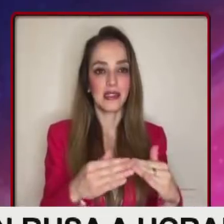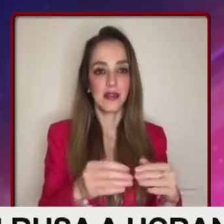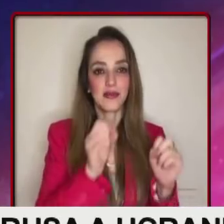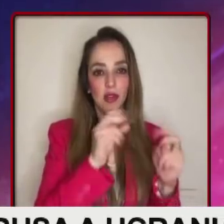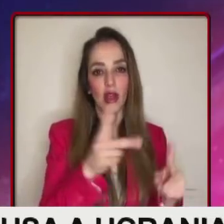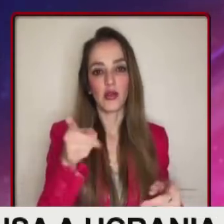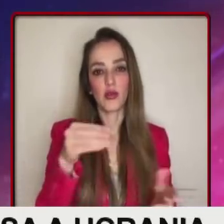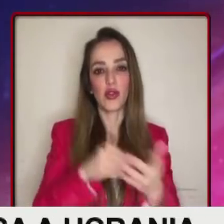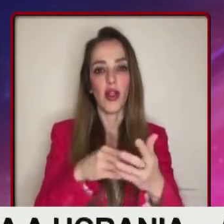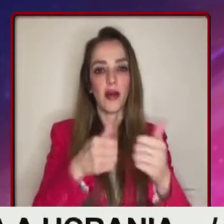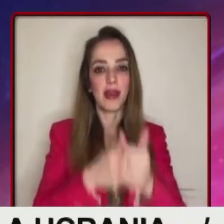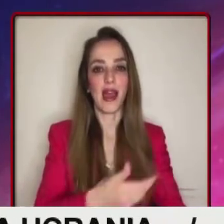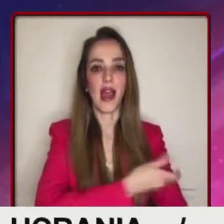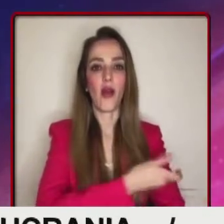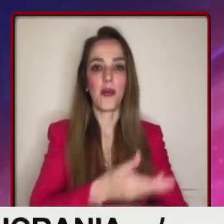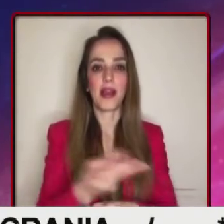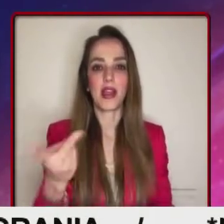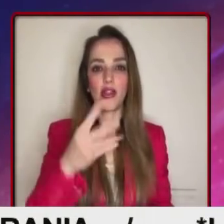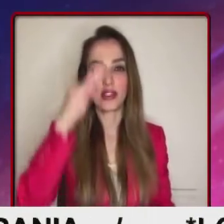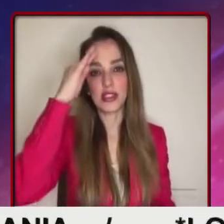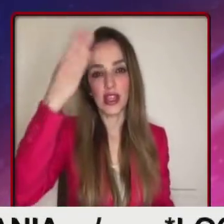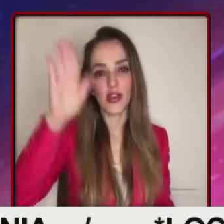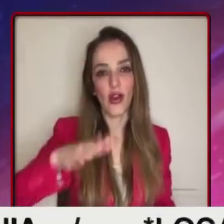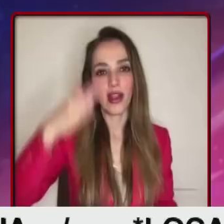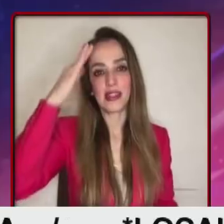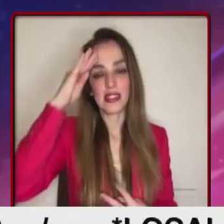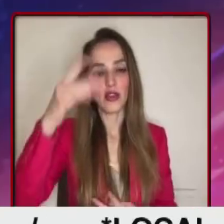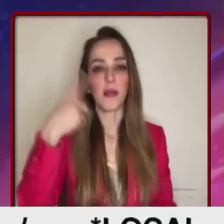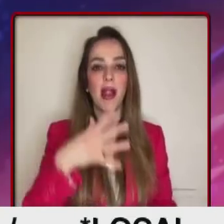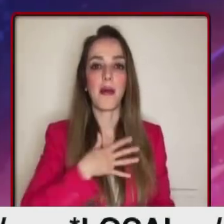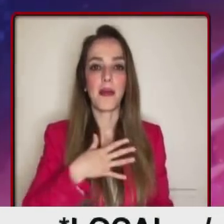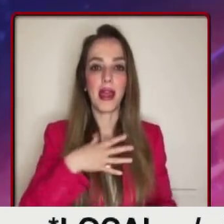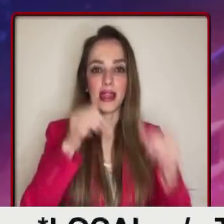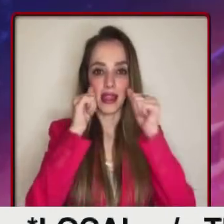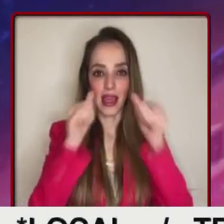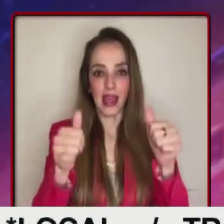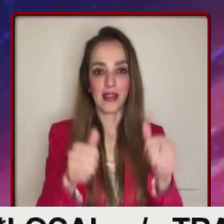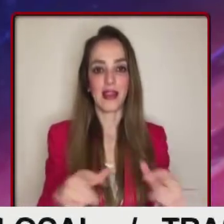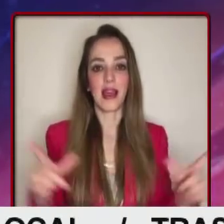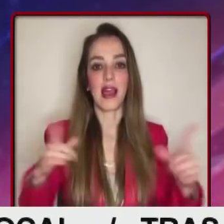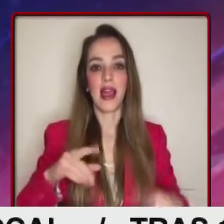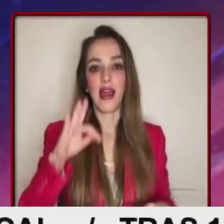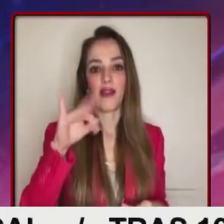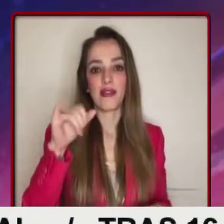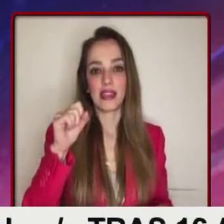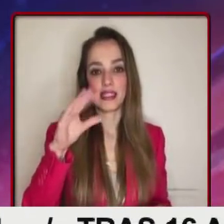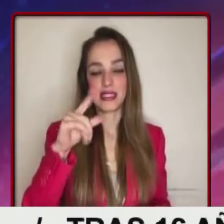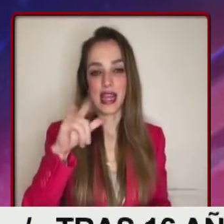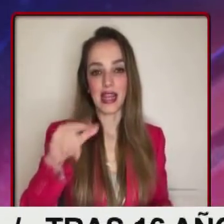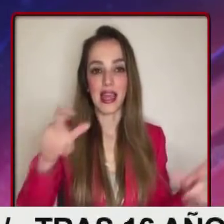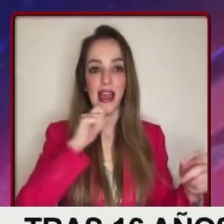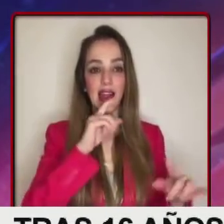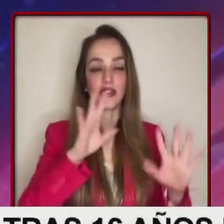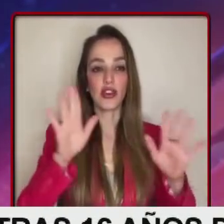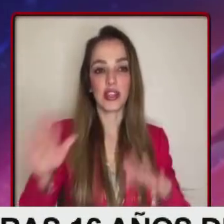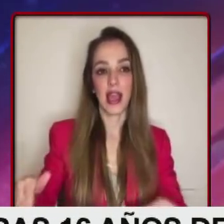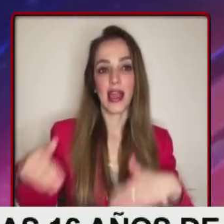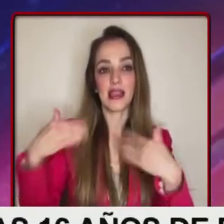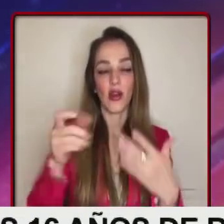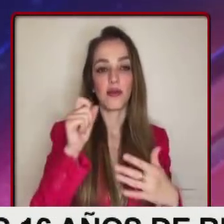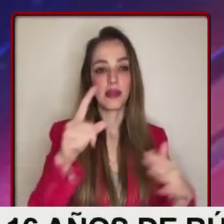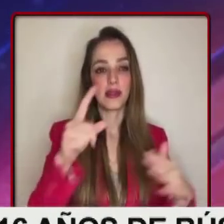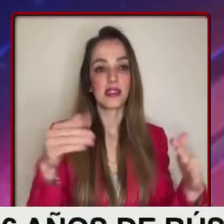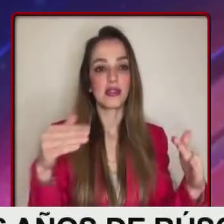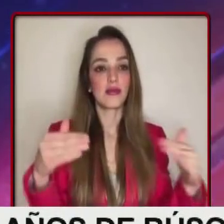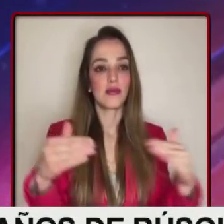y cualquier cosa, pues estar sí, ahí también atentos, ¿no? A brindarles apoyo. La Fiscalía de Jalisco llega a la casa donde